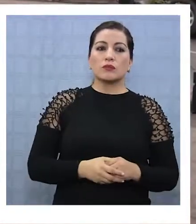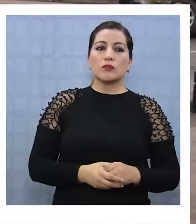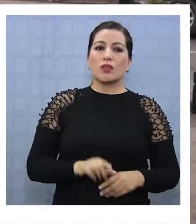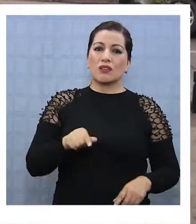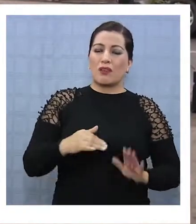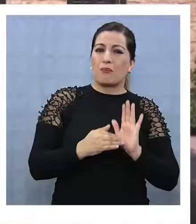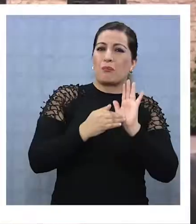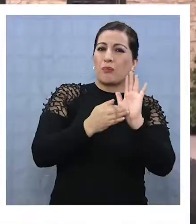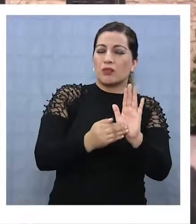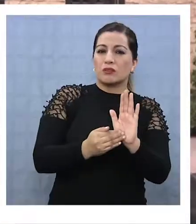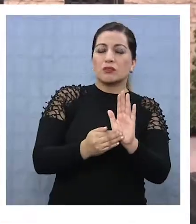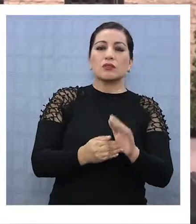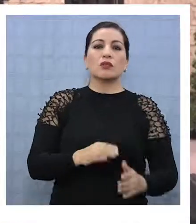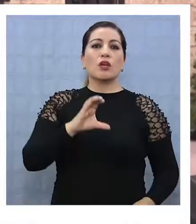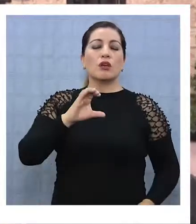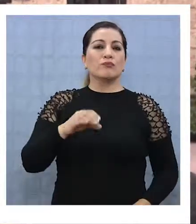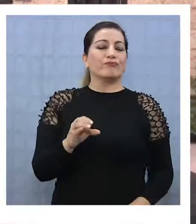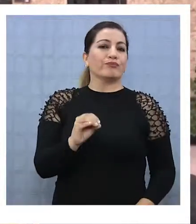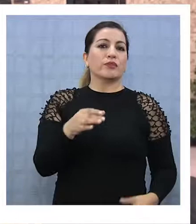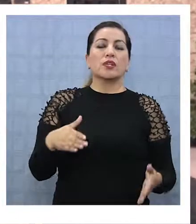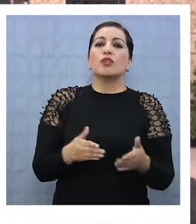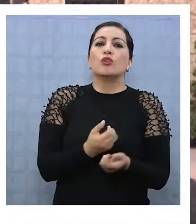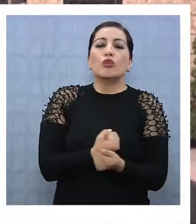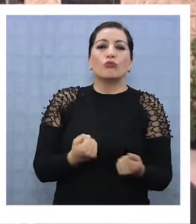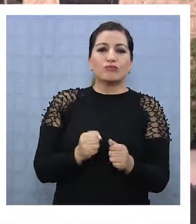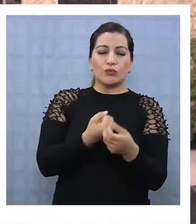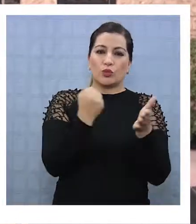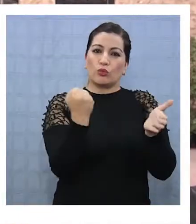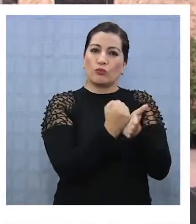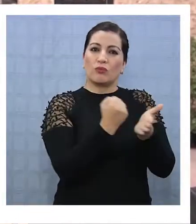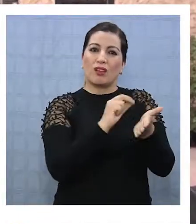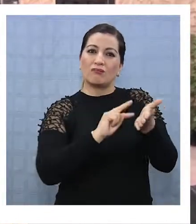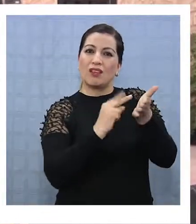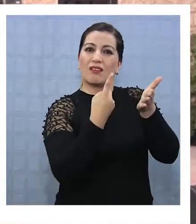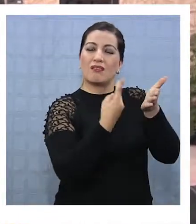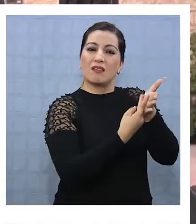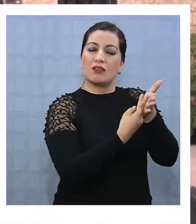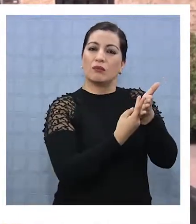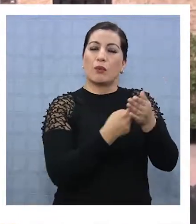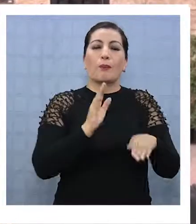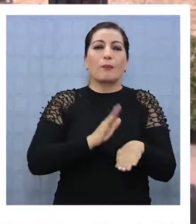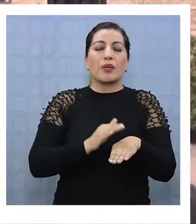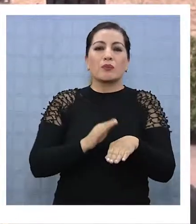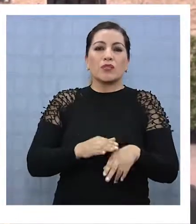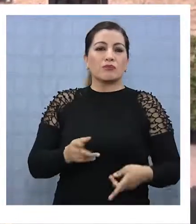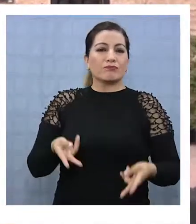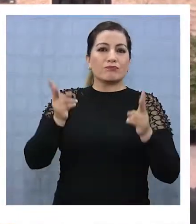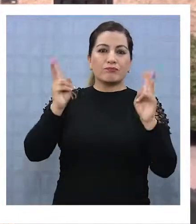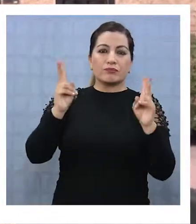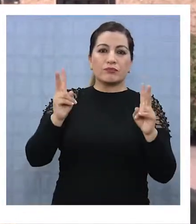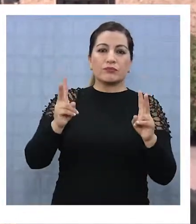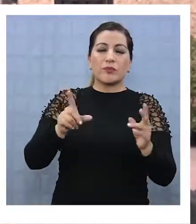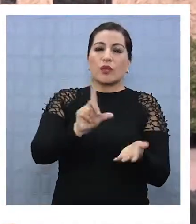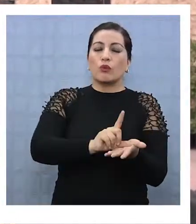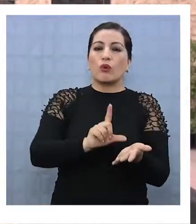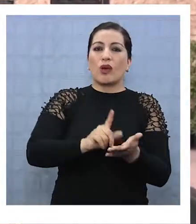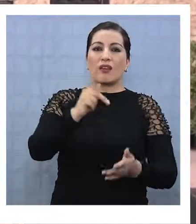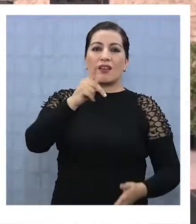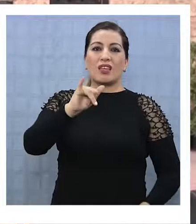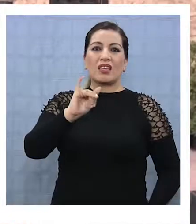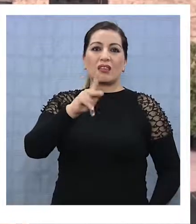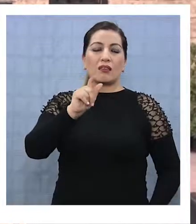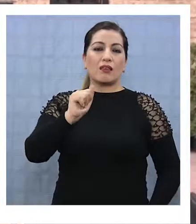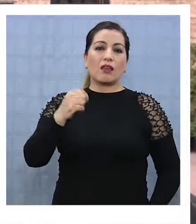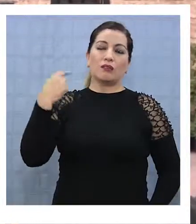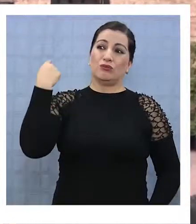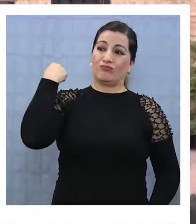represento ante el municipio, ante el consejo es que no se le renueve la patente y los permisos de funcionamiento al local que está